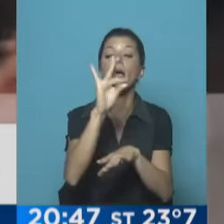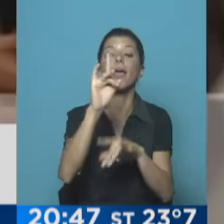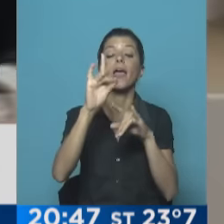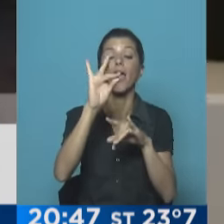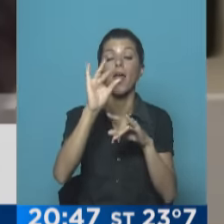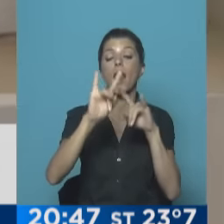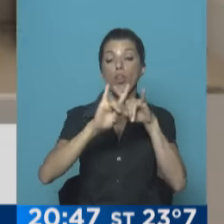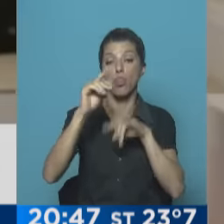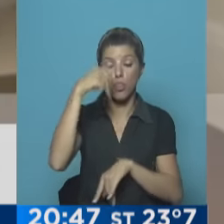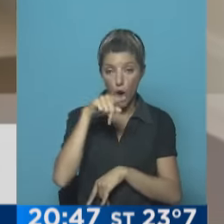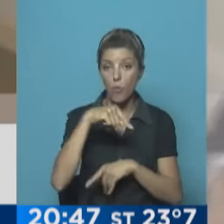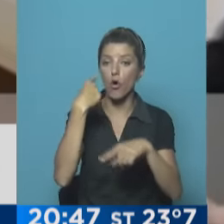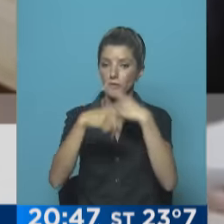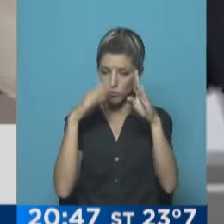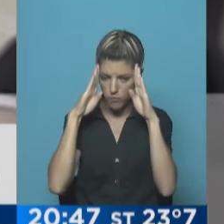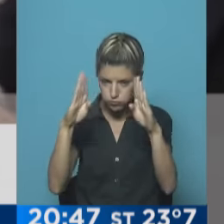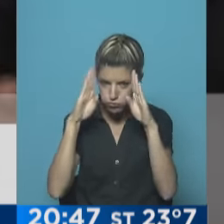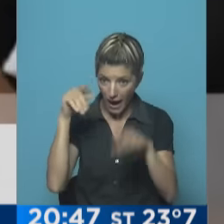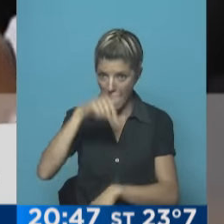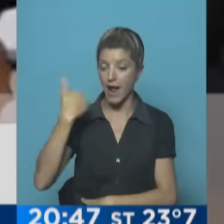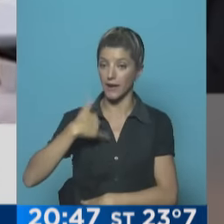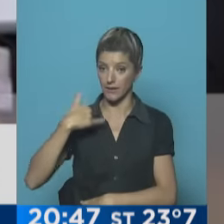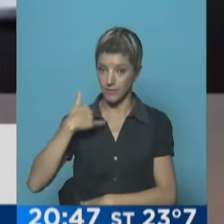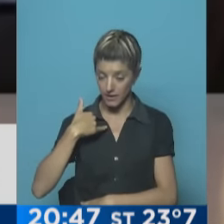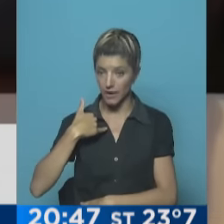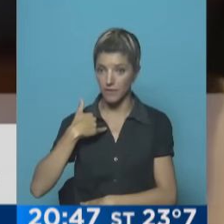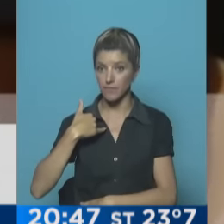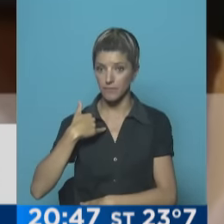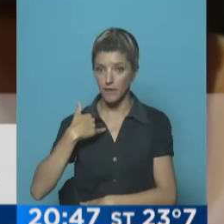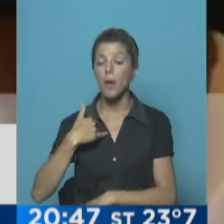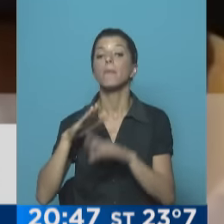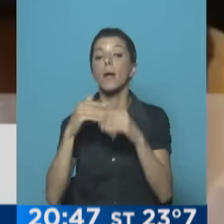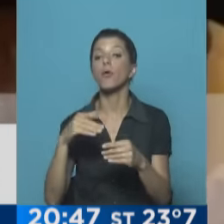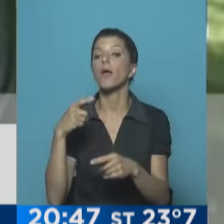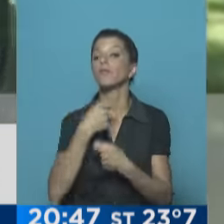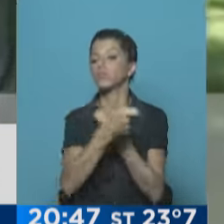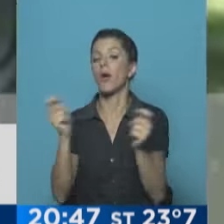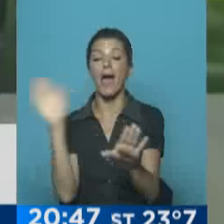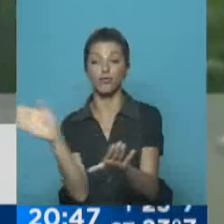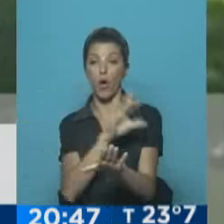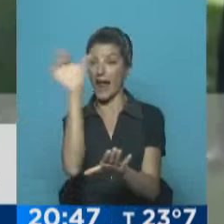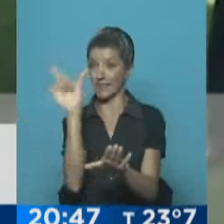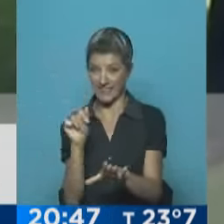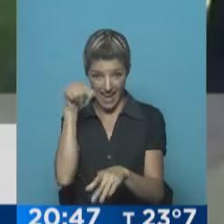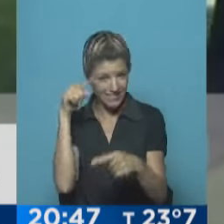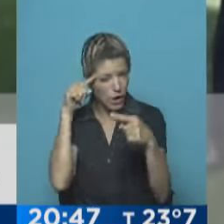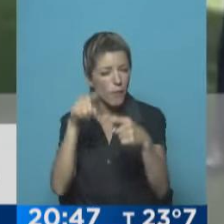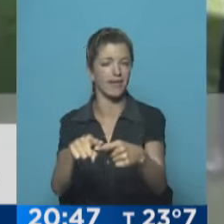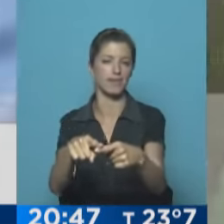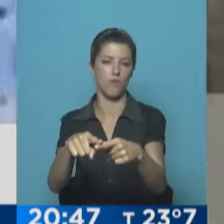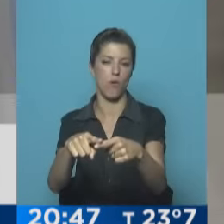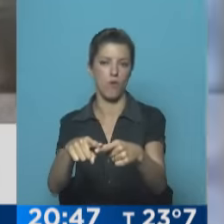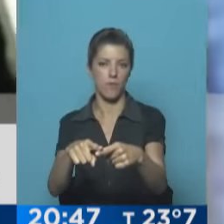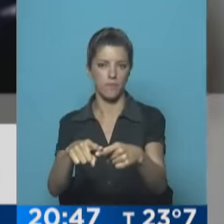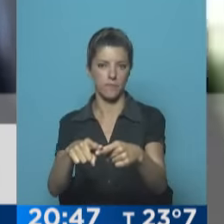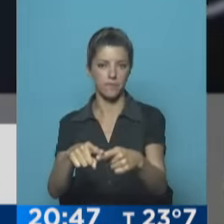Argentina y siga ampliando el polo petroquímico desde el cual pueda abastecer a toda la región. Ese es el desafío final, porque en la medida que